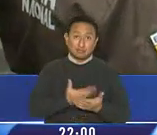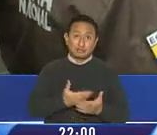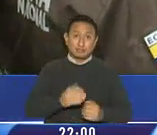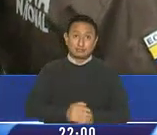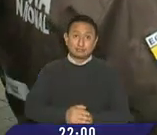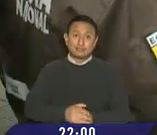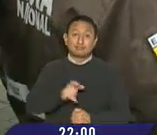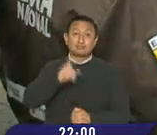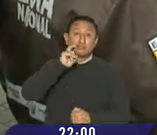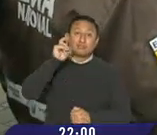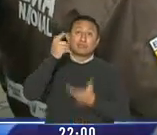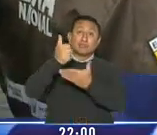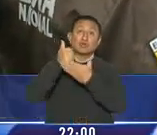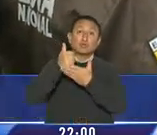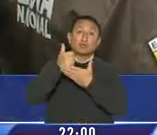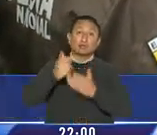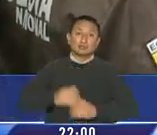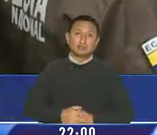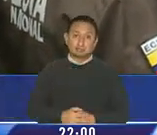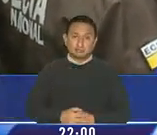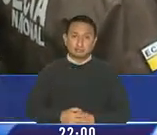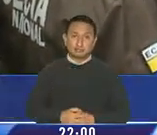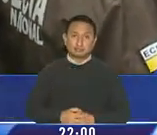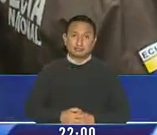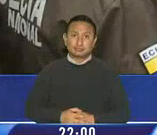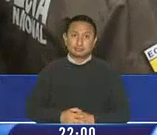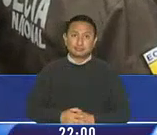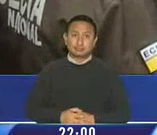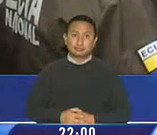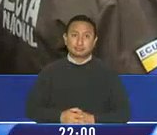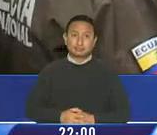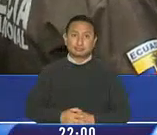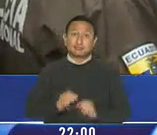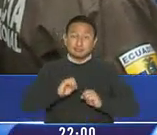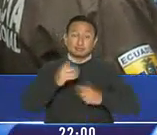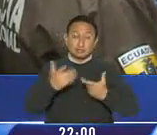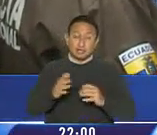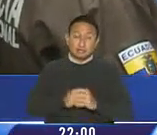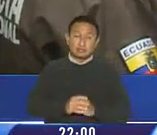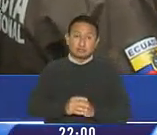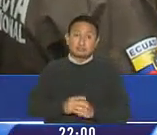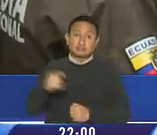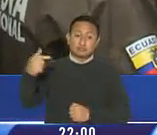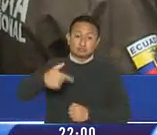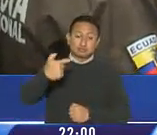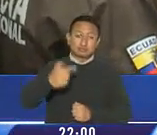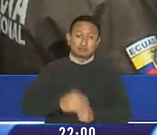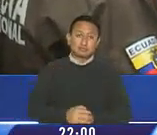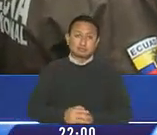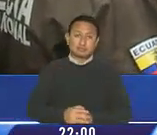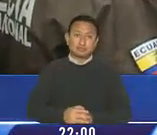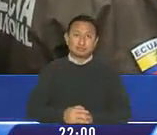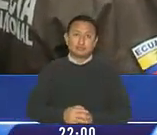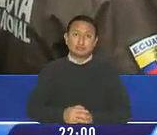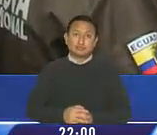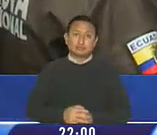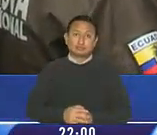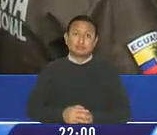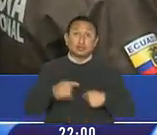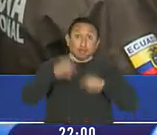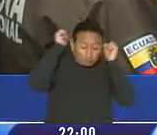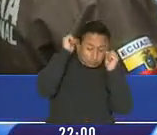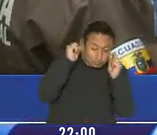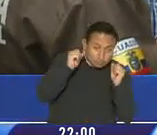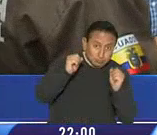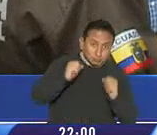dijo, ayúdeme, ay, ay, ay, ayúdeme. Y se bajó y ahí lo que pega el tiro. Y todo, oí el tiro que me quedé hasta...